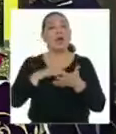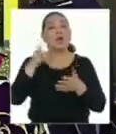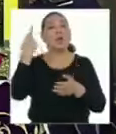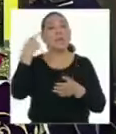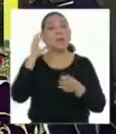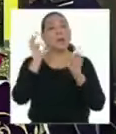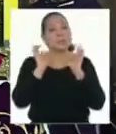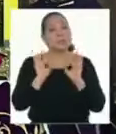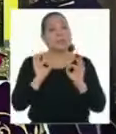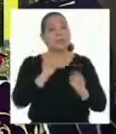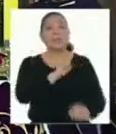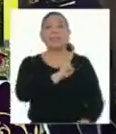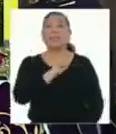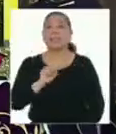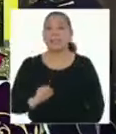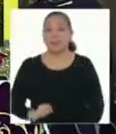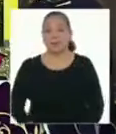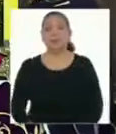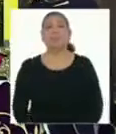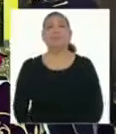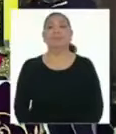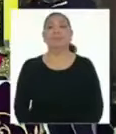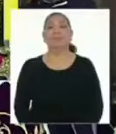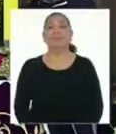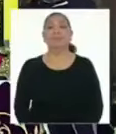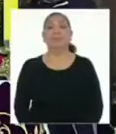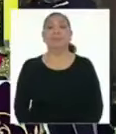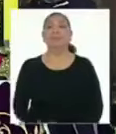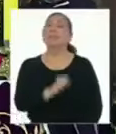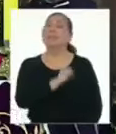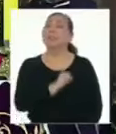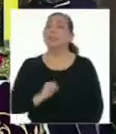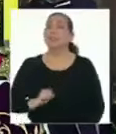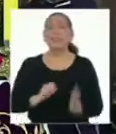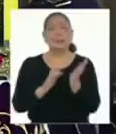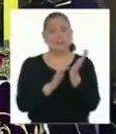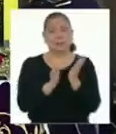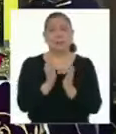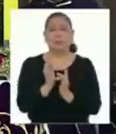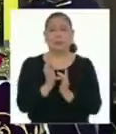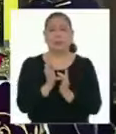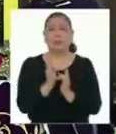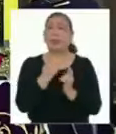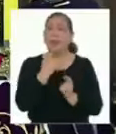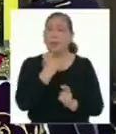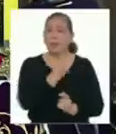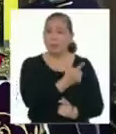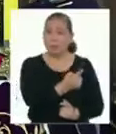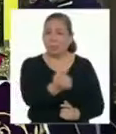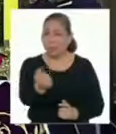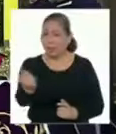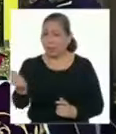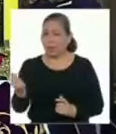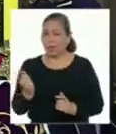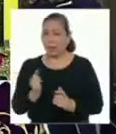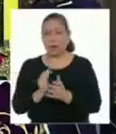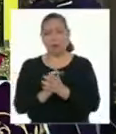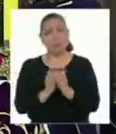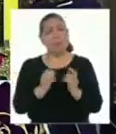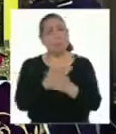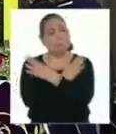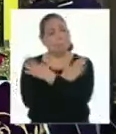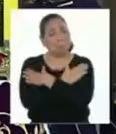gloria por siempre, Señor. Señor Jesucristo, que dijiste a tus apóstoles,